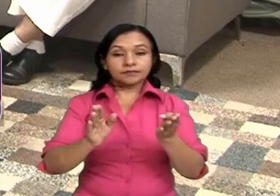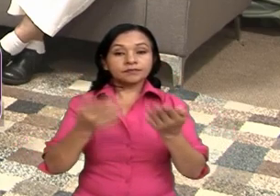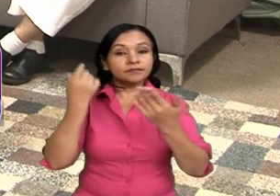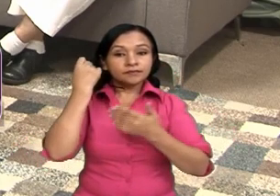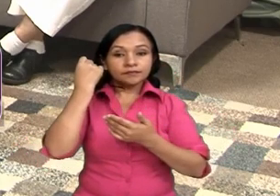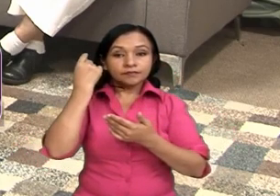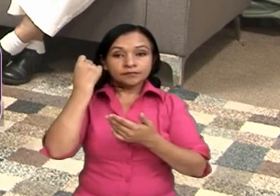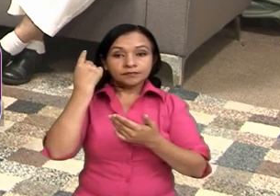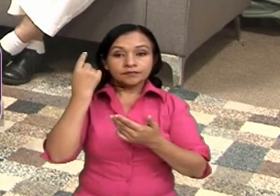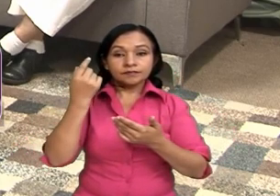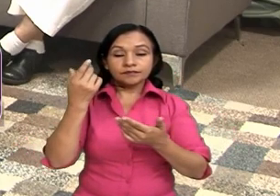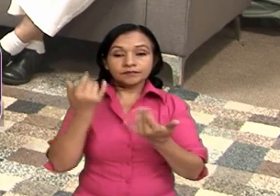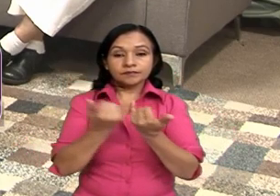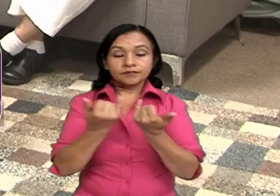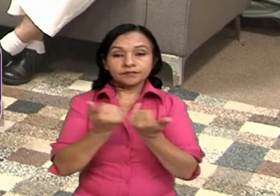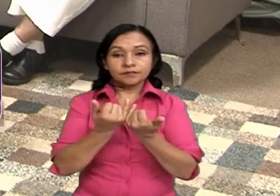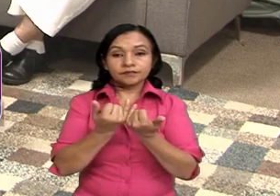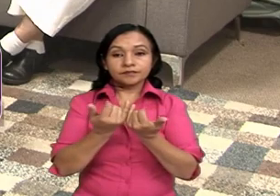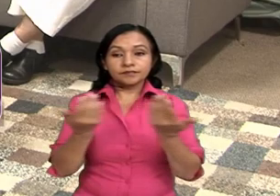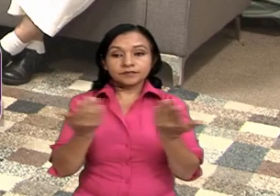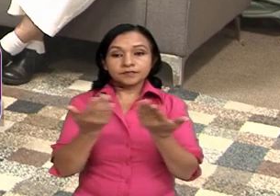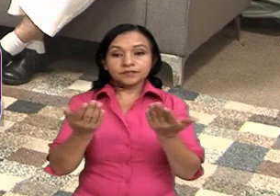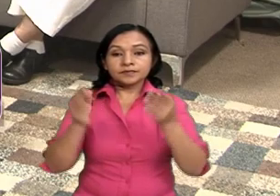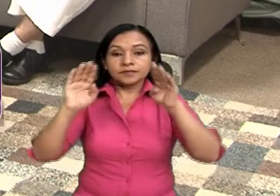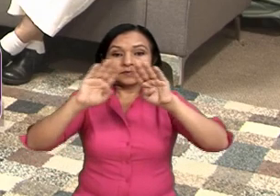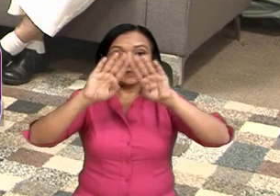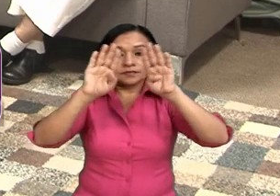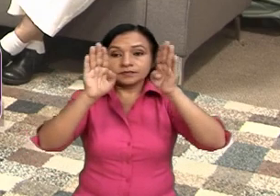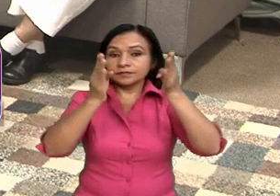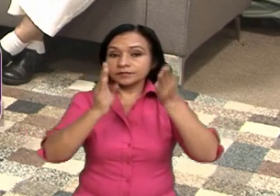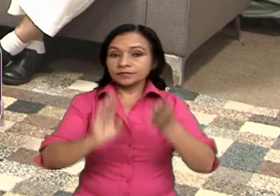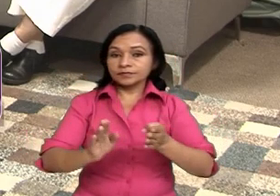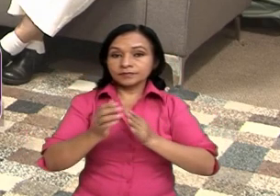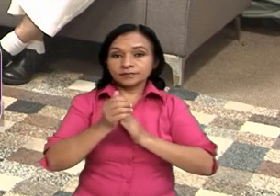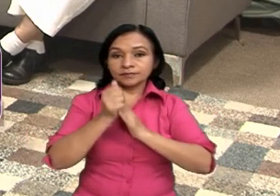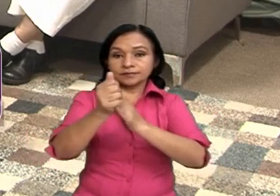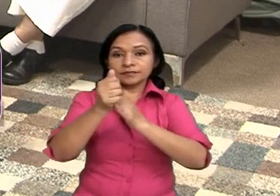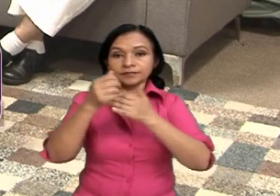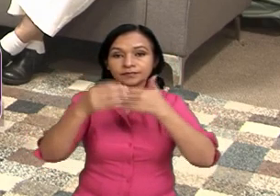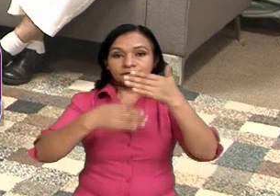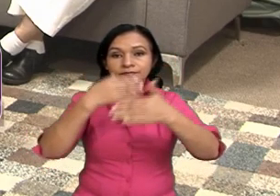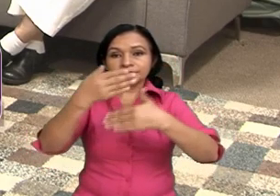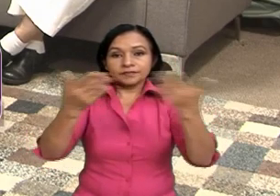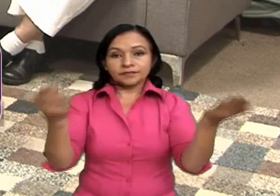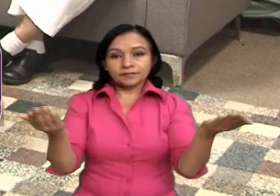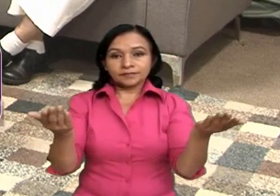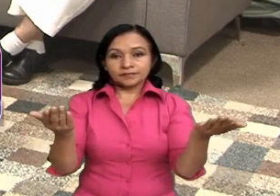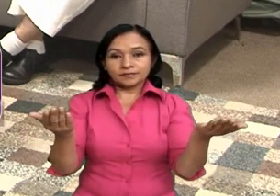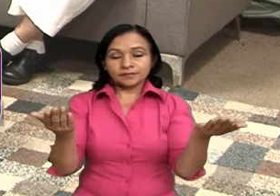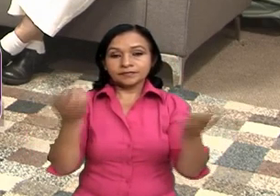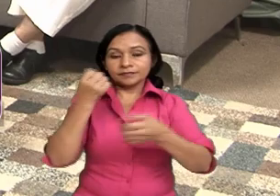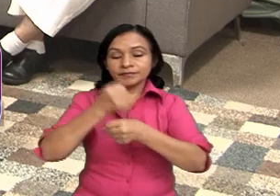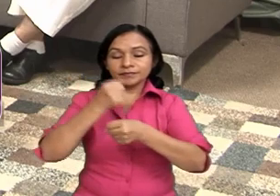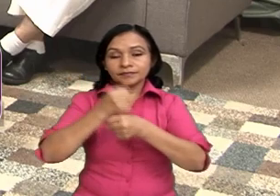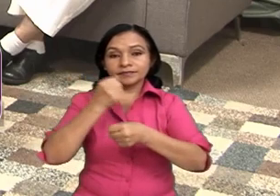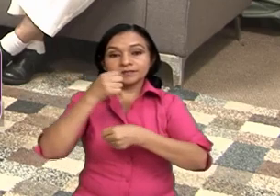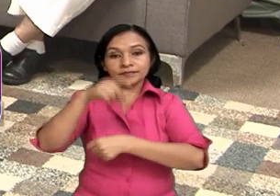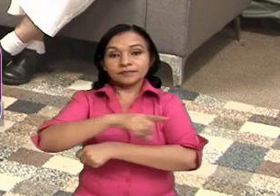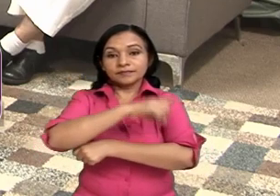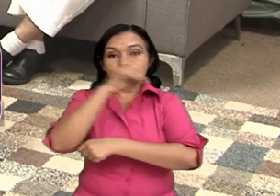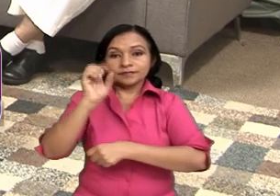entendiéramos esta realidad a partir del fenómeno de que las mujeres son las que lideran los procesos reivindicativos de las conquistas laborales que hoy en